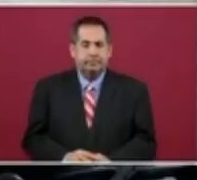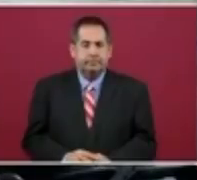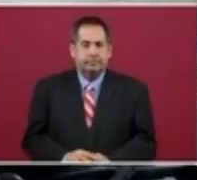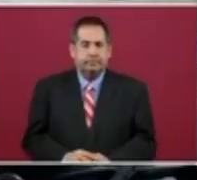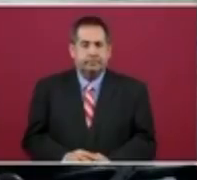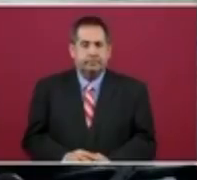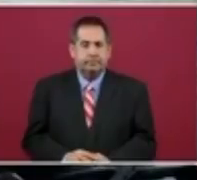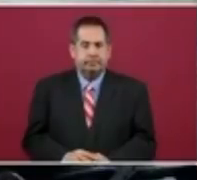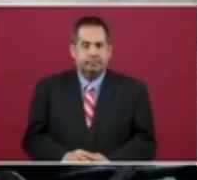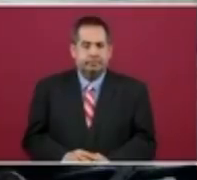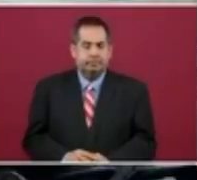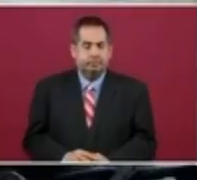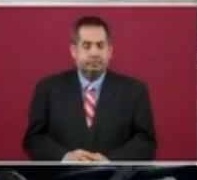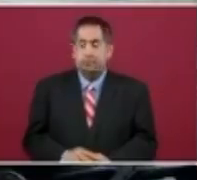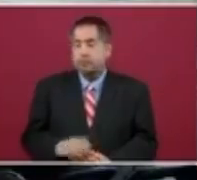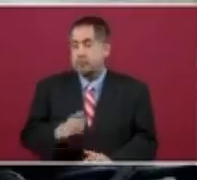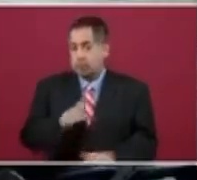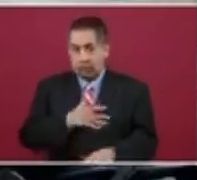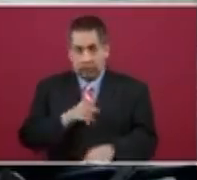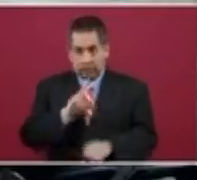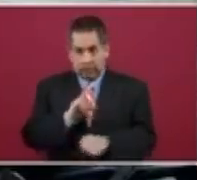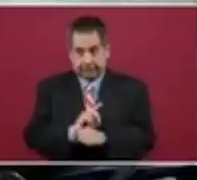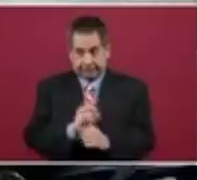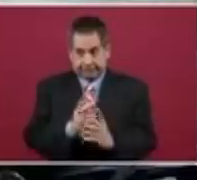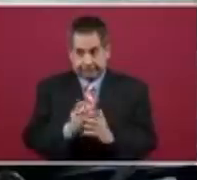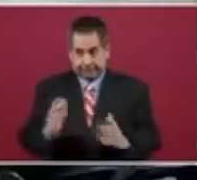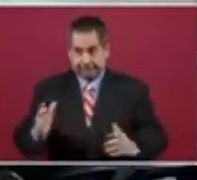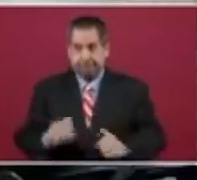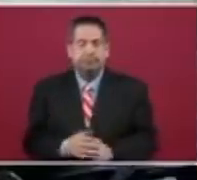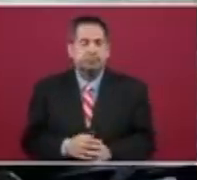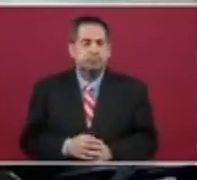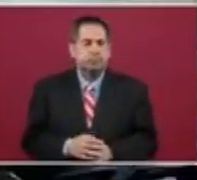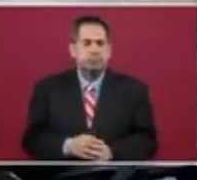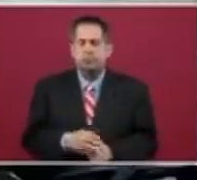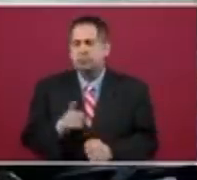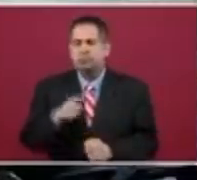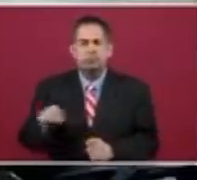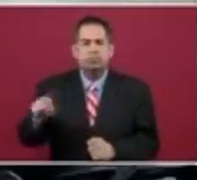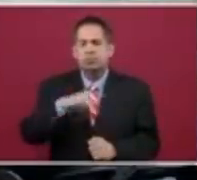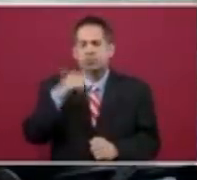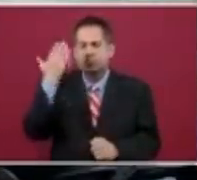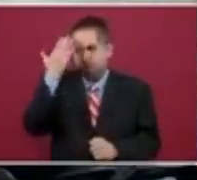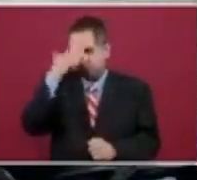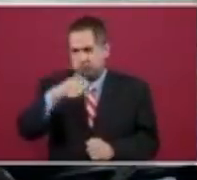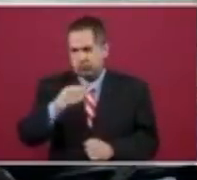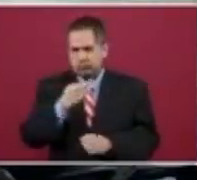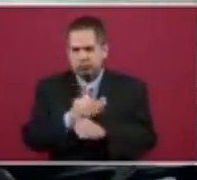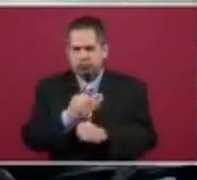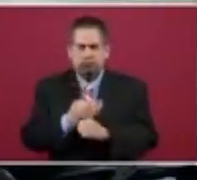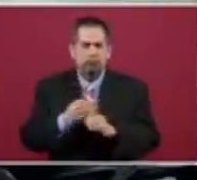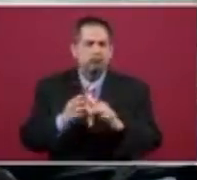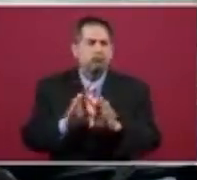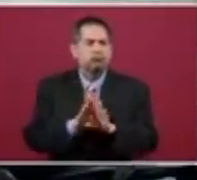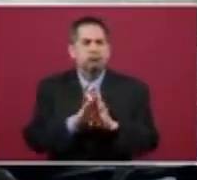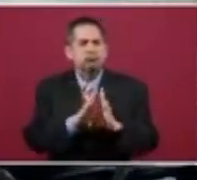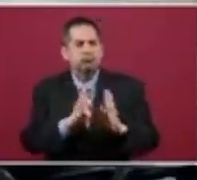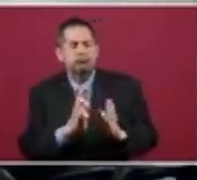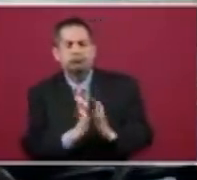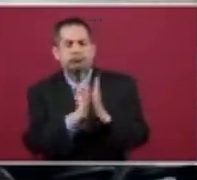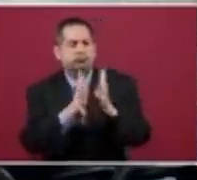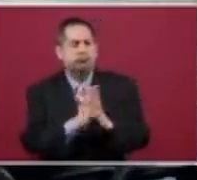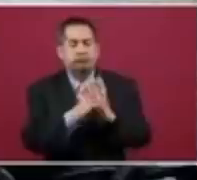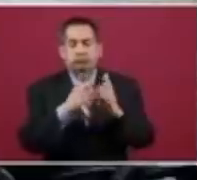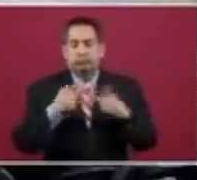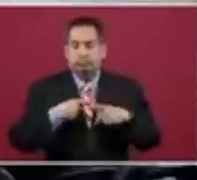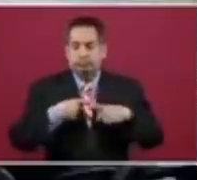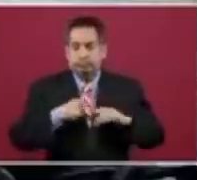Gracias. Pues muy buenos días a todos. Como ustedes saben, está organizado este ejercicio de participación